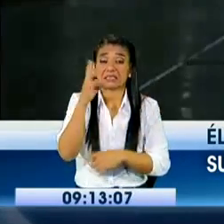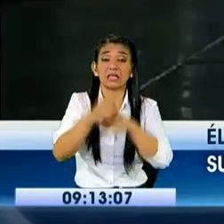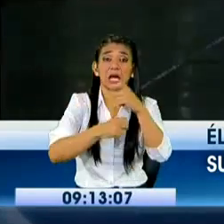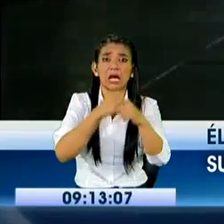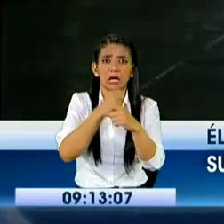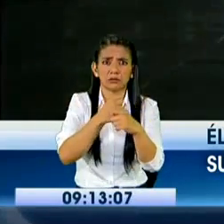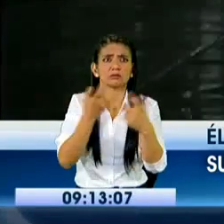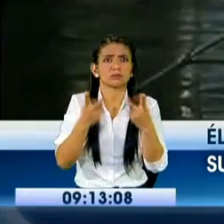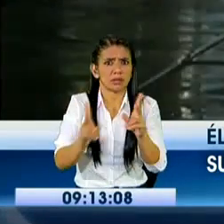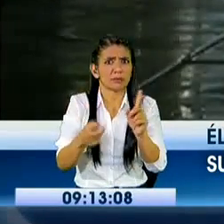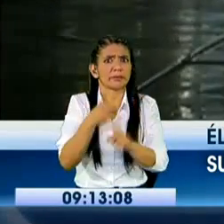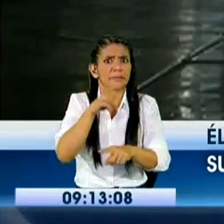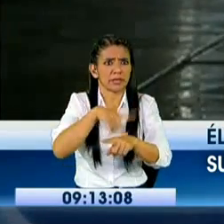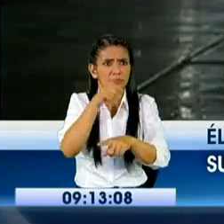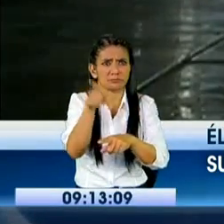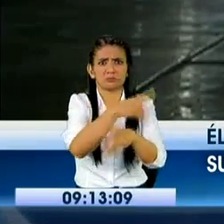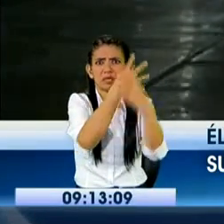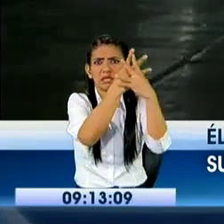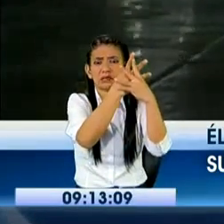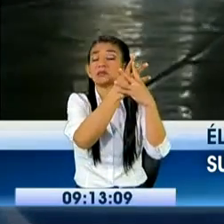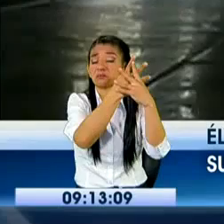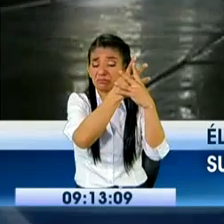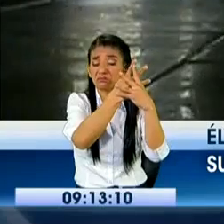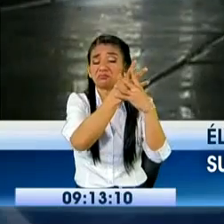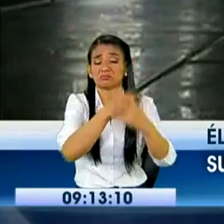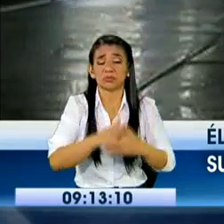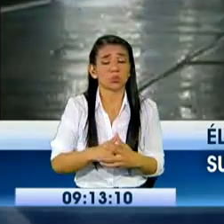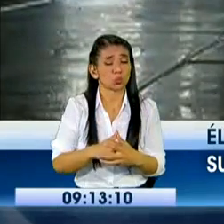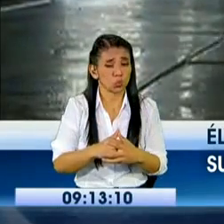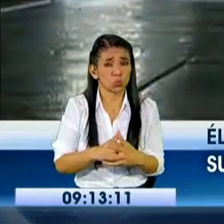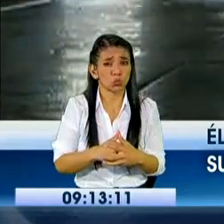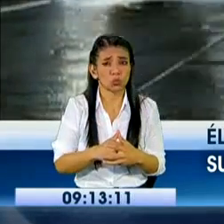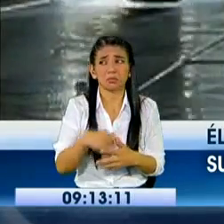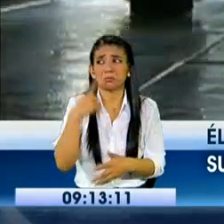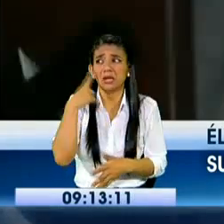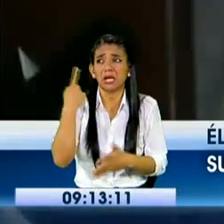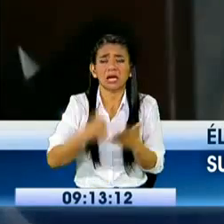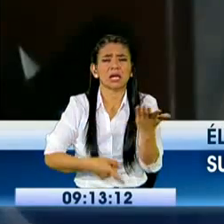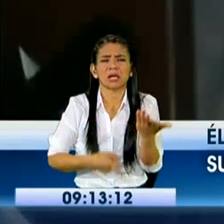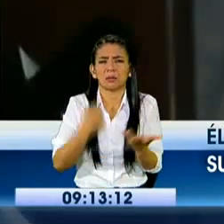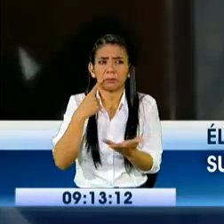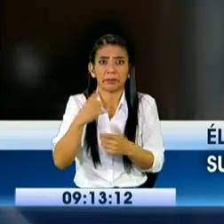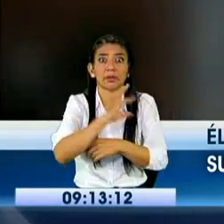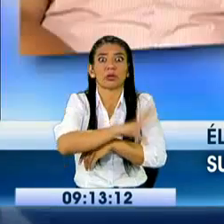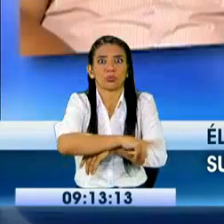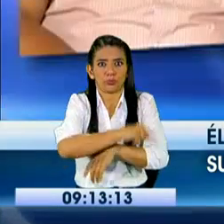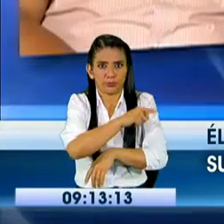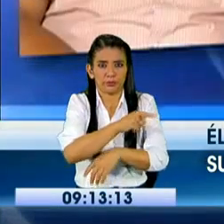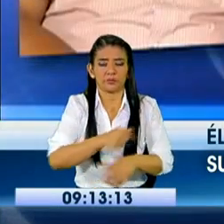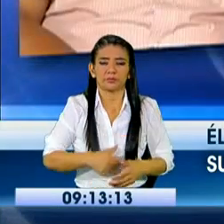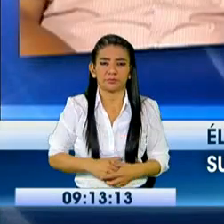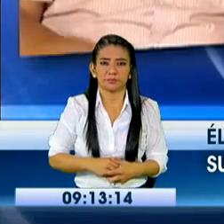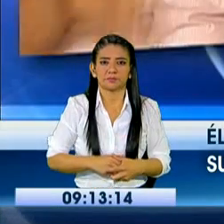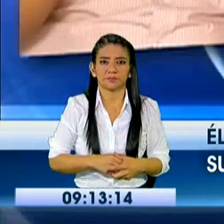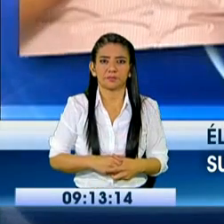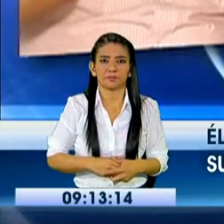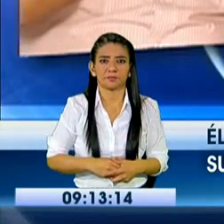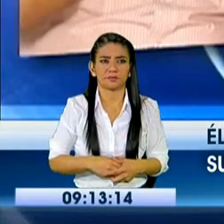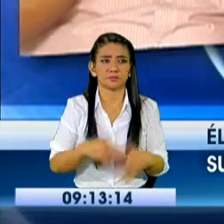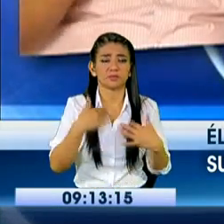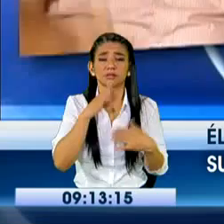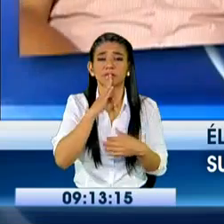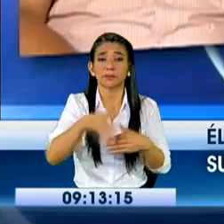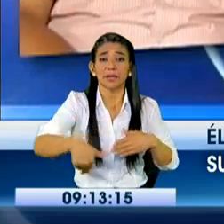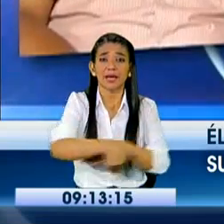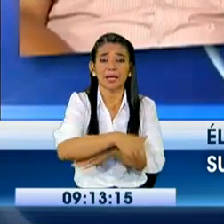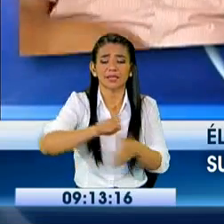vez la amargura de entrar en prisión por intentar cometer un robo. Bueno, andaba un desarmado en la